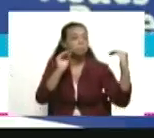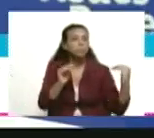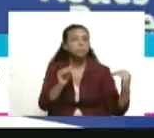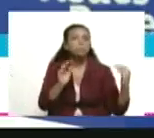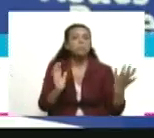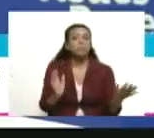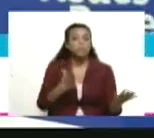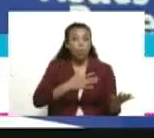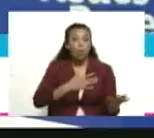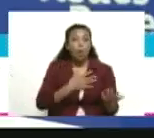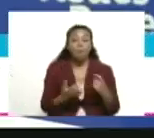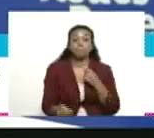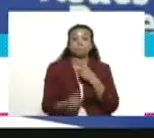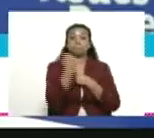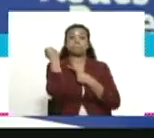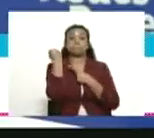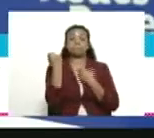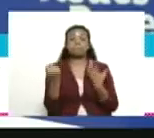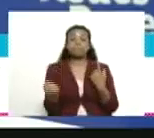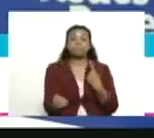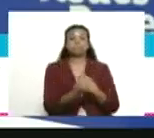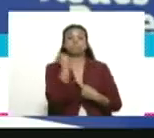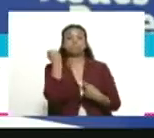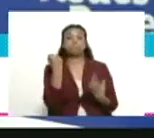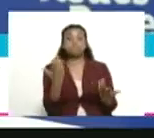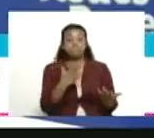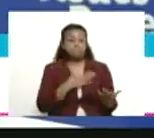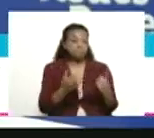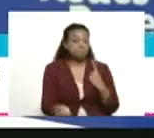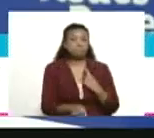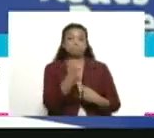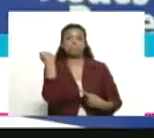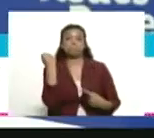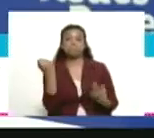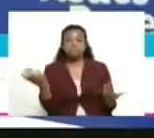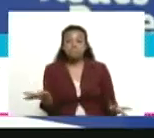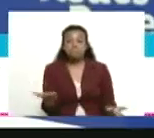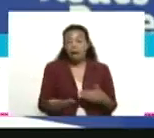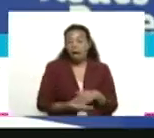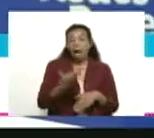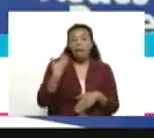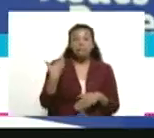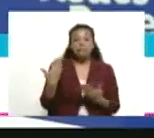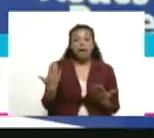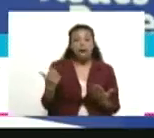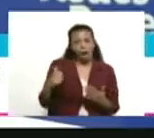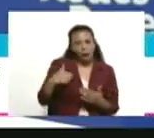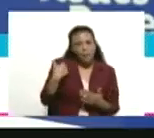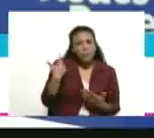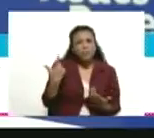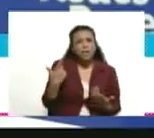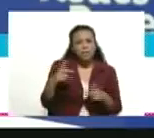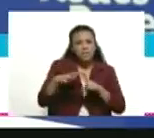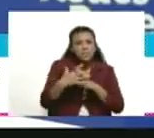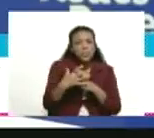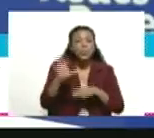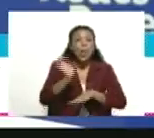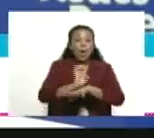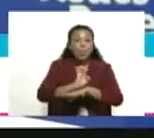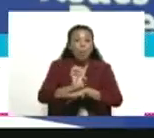Más bien hemos sido víctimas. Hemos sido víctimas, lo decía a propósito de lo que sucedió en